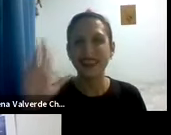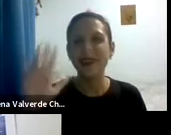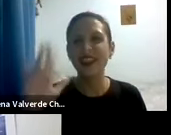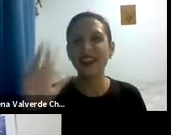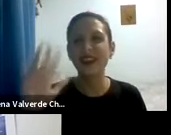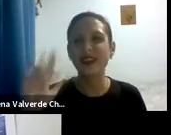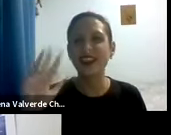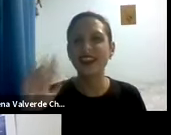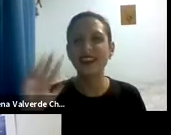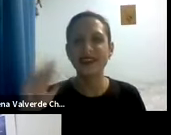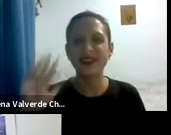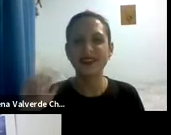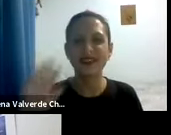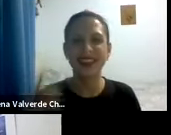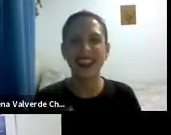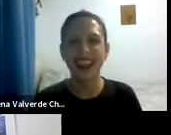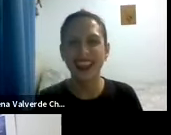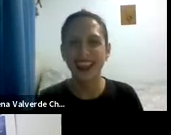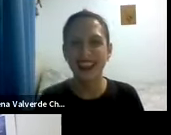en verdad